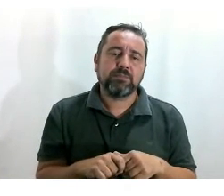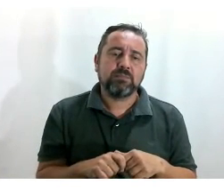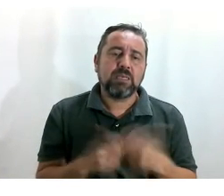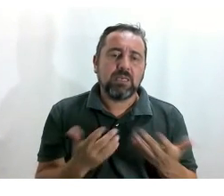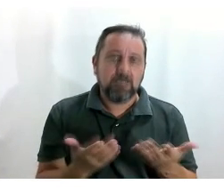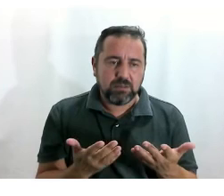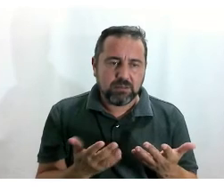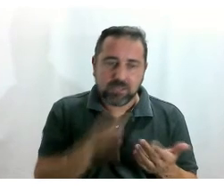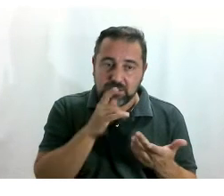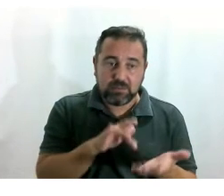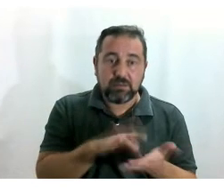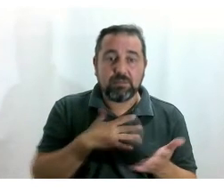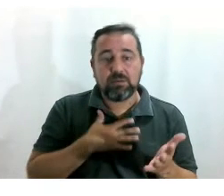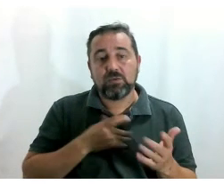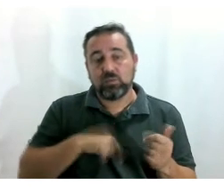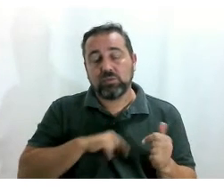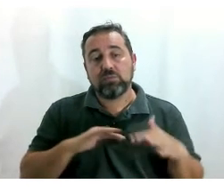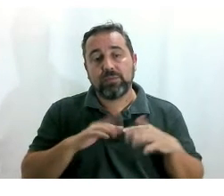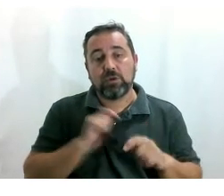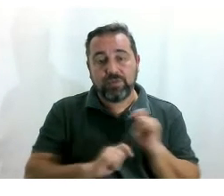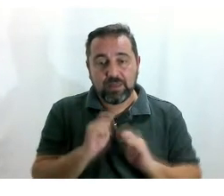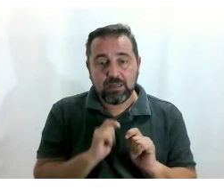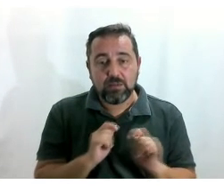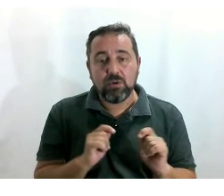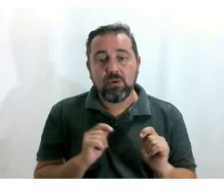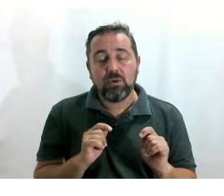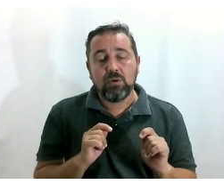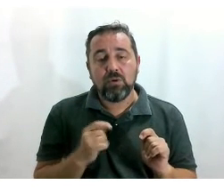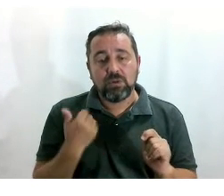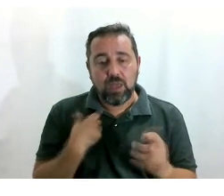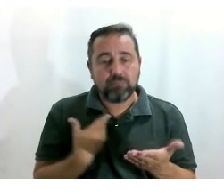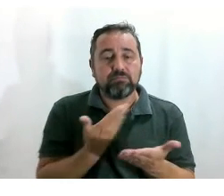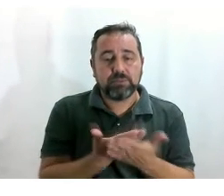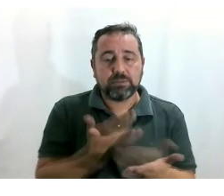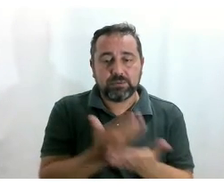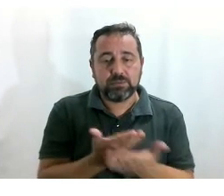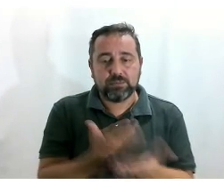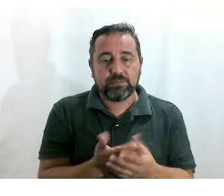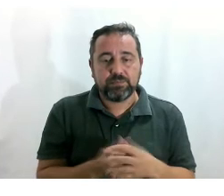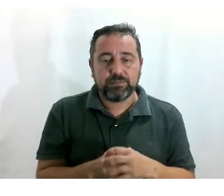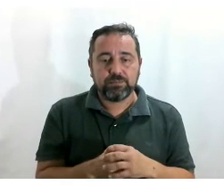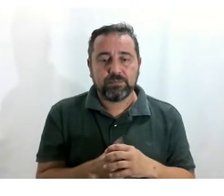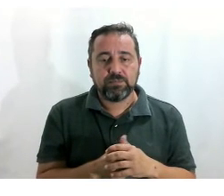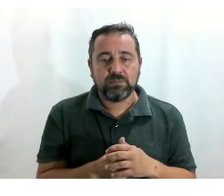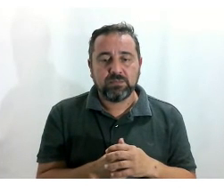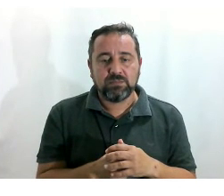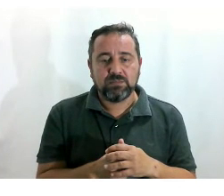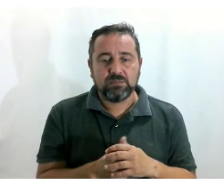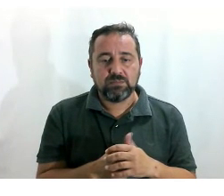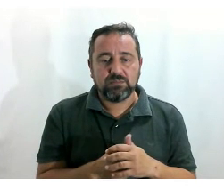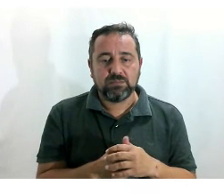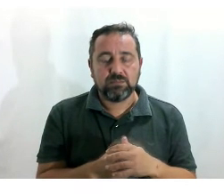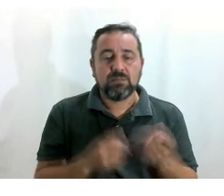menos en nuestro movimiento asociativo lo han planteado en muchas ocasiones. Nos preguntan también si existe